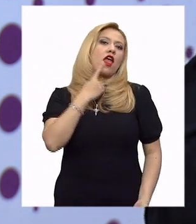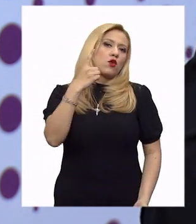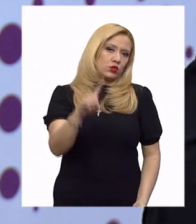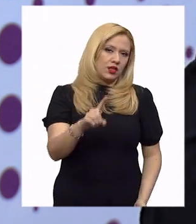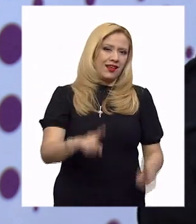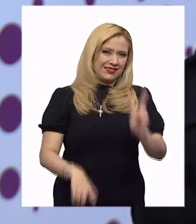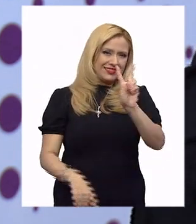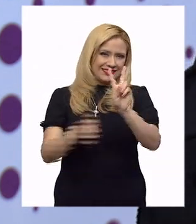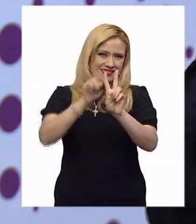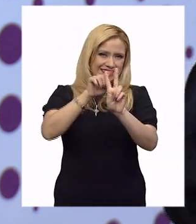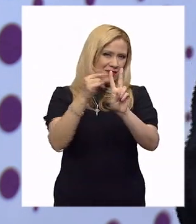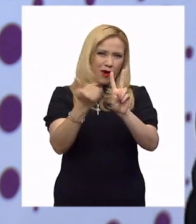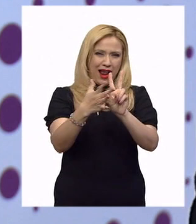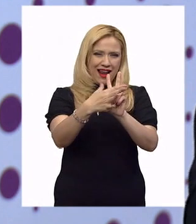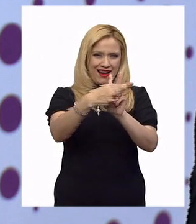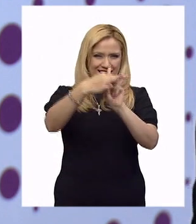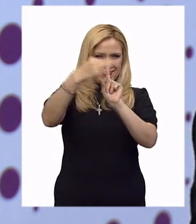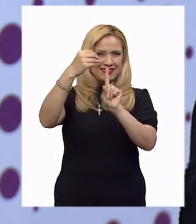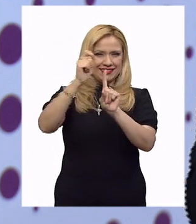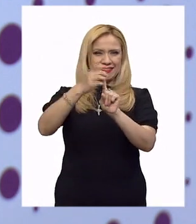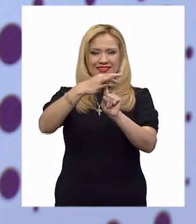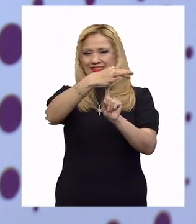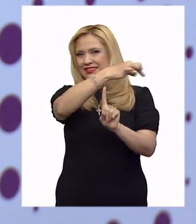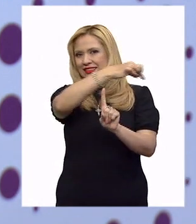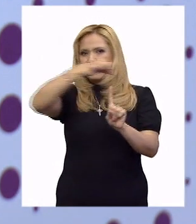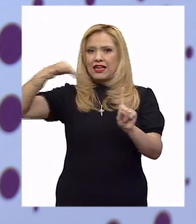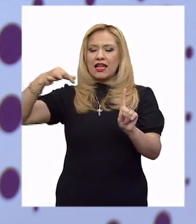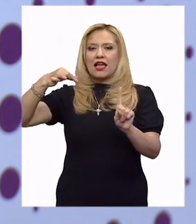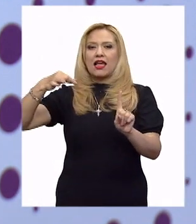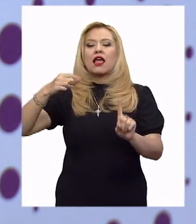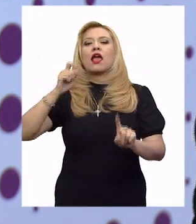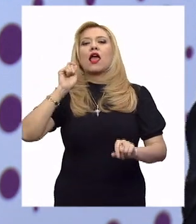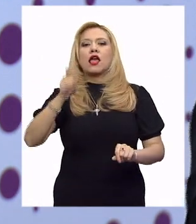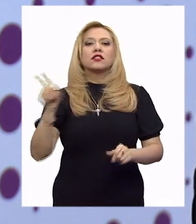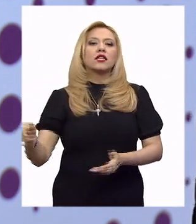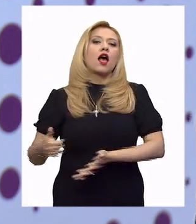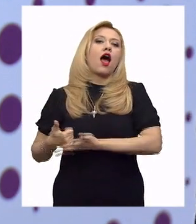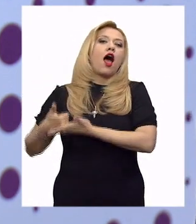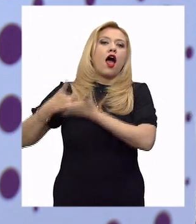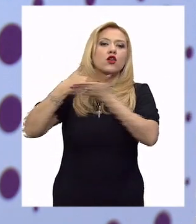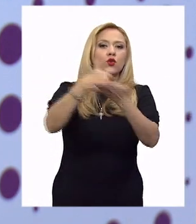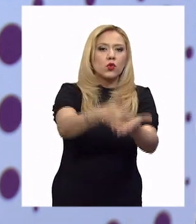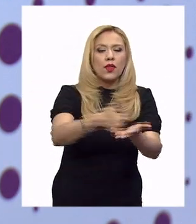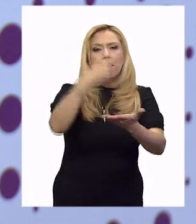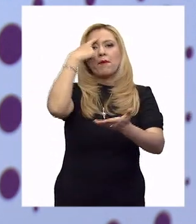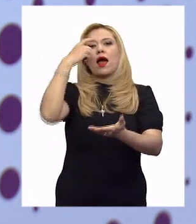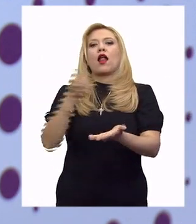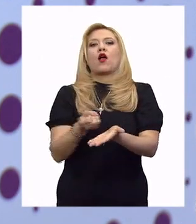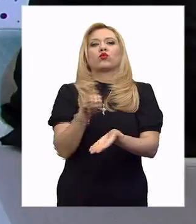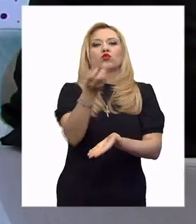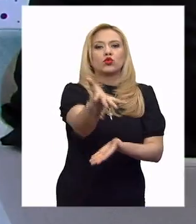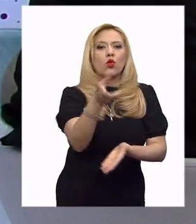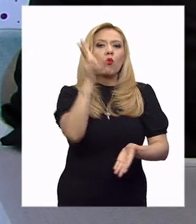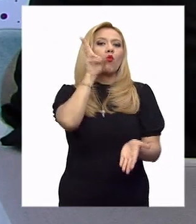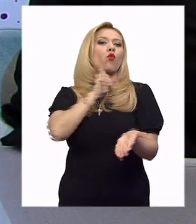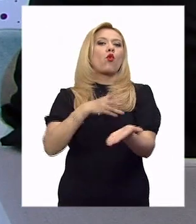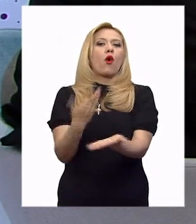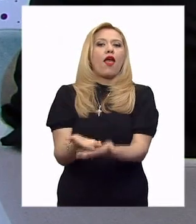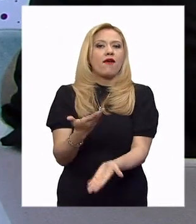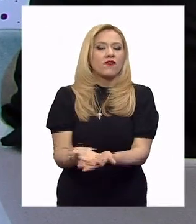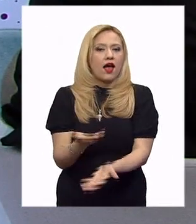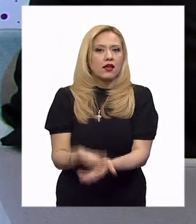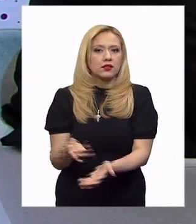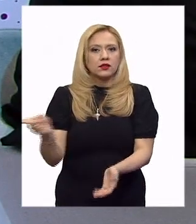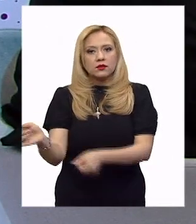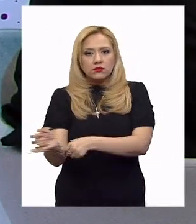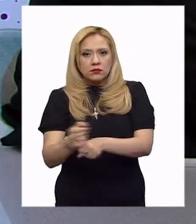del proceso, es quien está activamente participando dentro de ella, aportando pruebas dentro de este proceso.